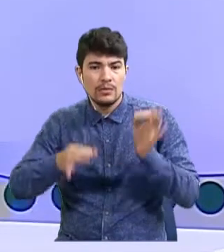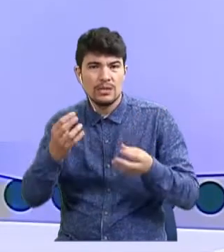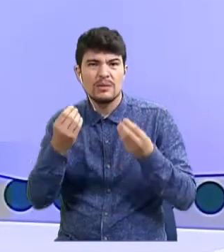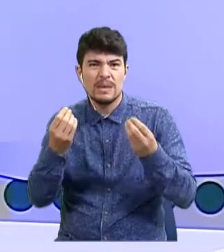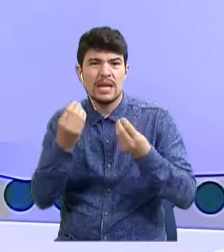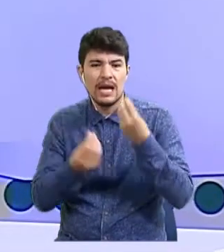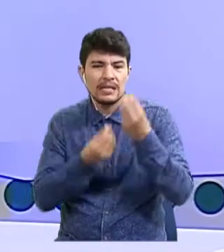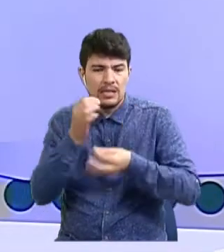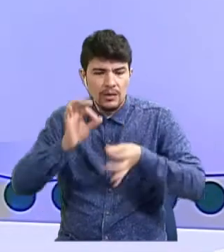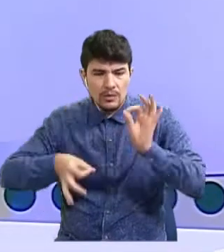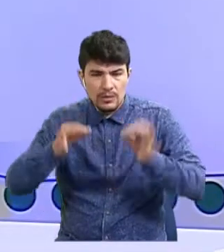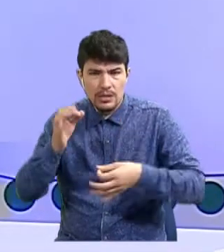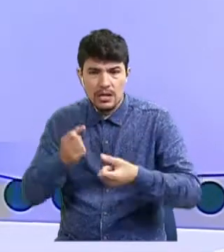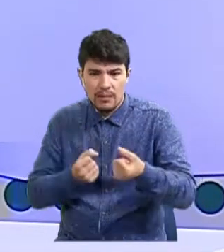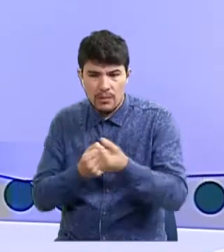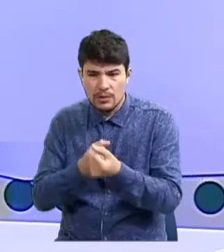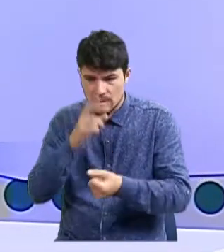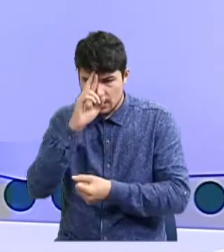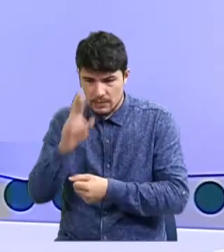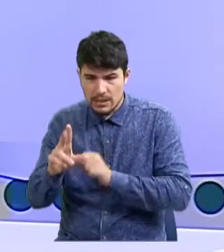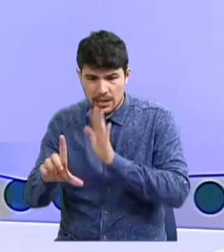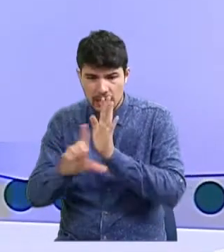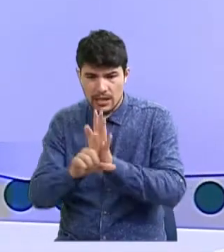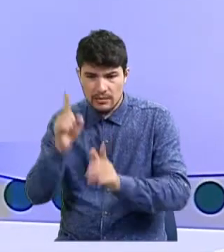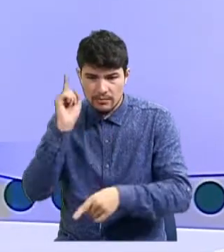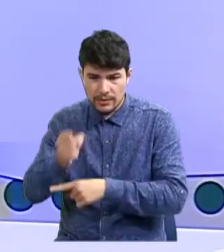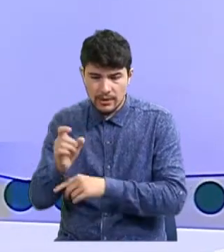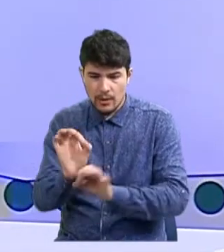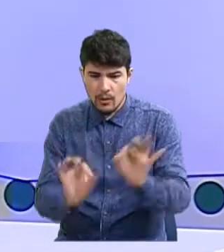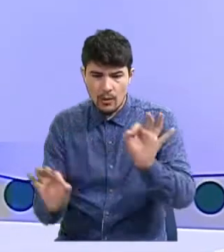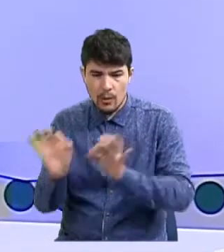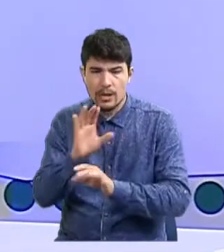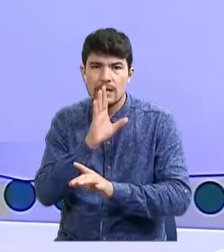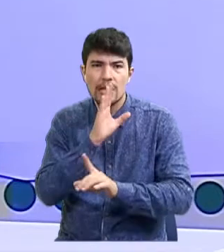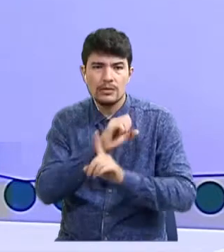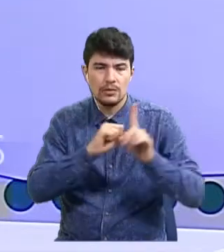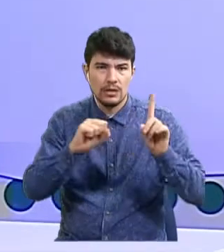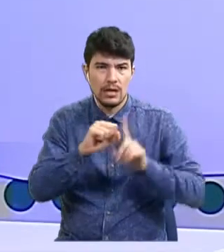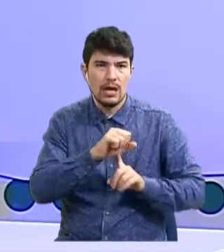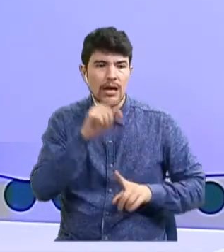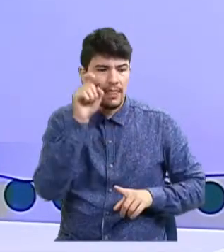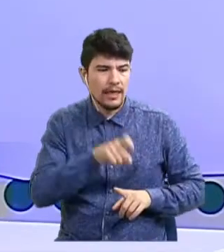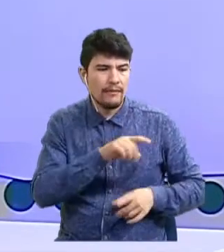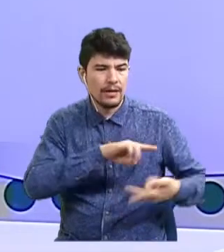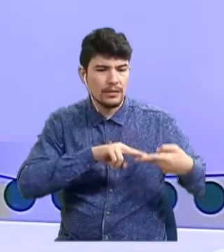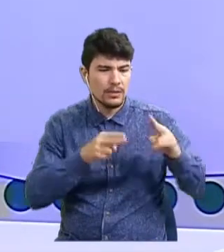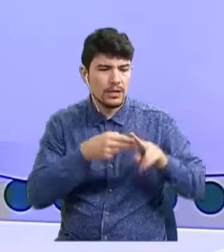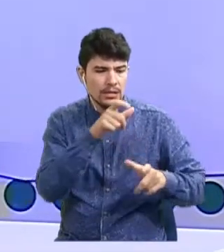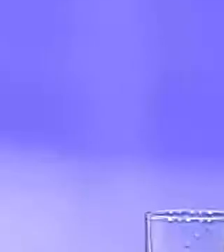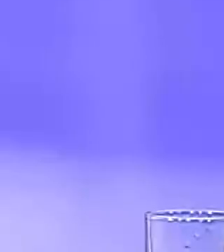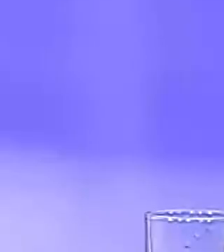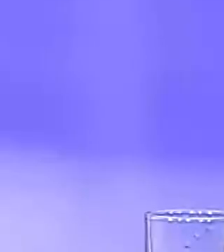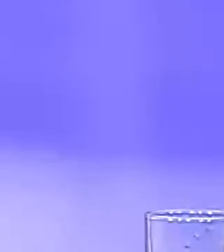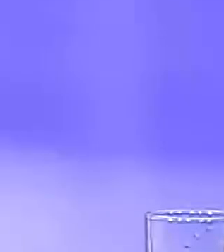para hacer justicia, para hacer respetar la ley, para poner el orden de la sociedad. Y en eso tienen que ser las personas muy